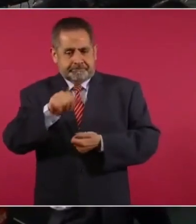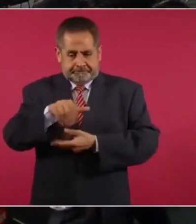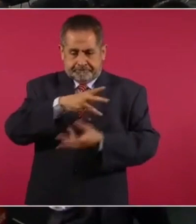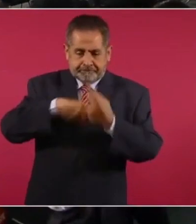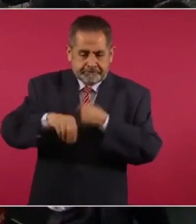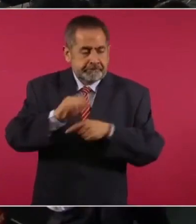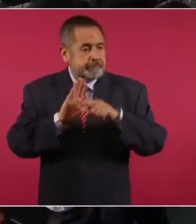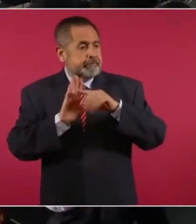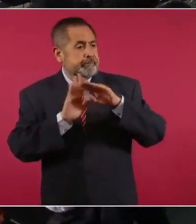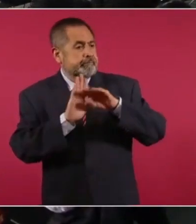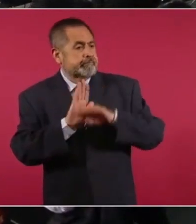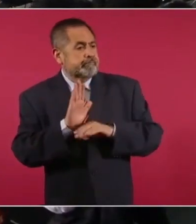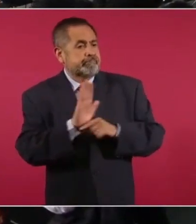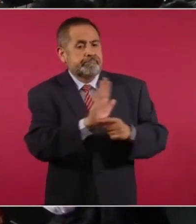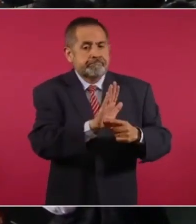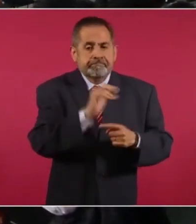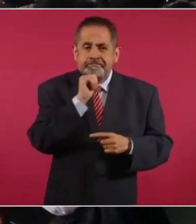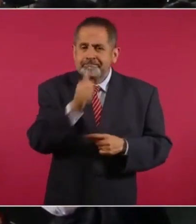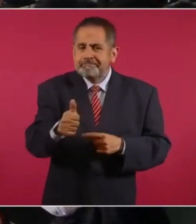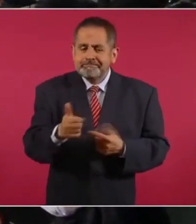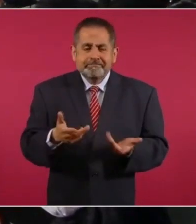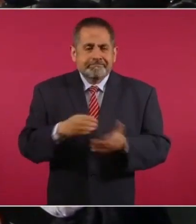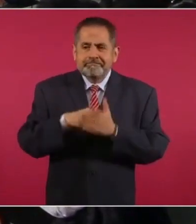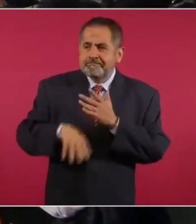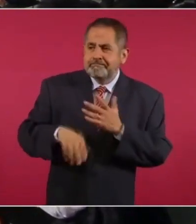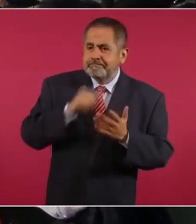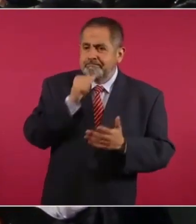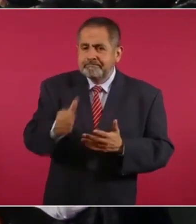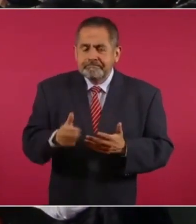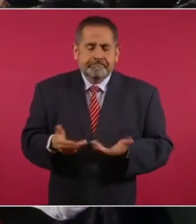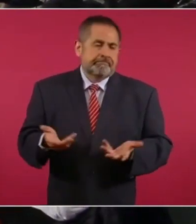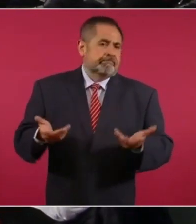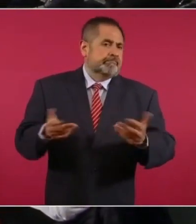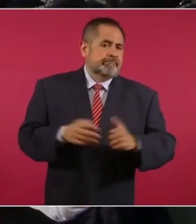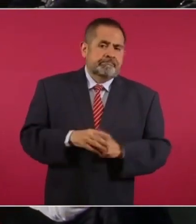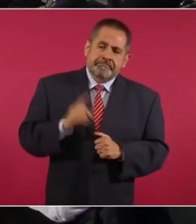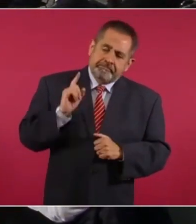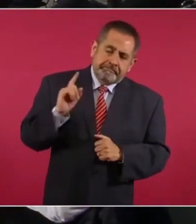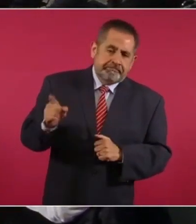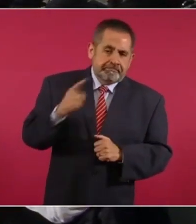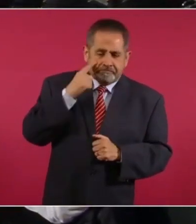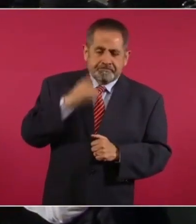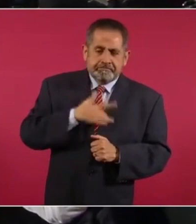agremiados, por lo que se estima que